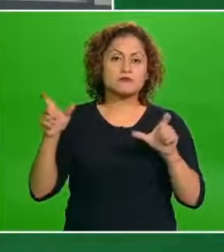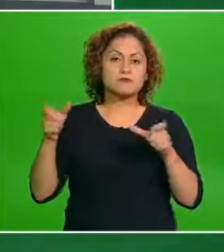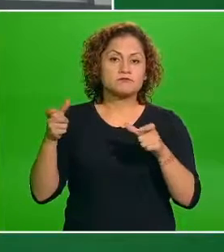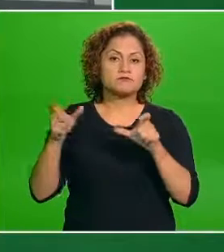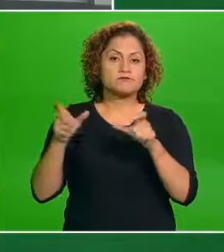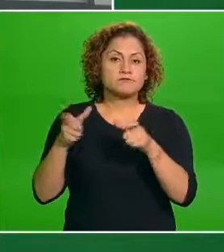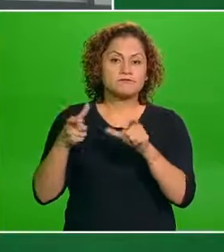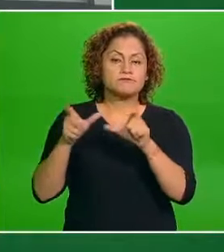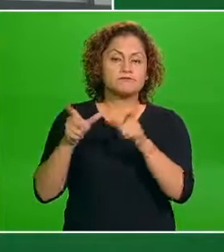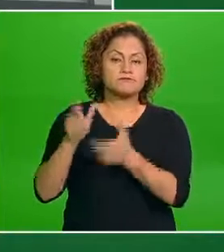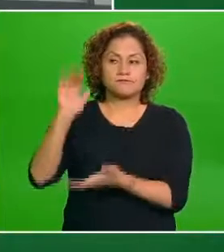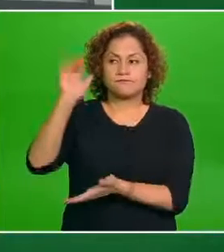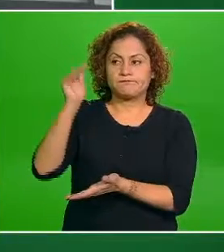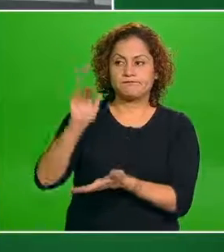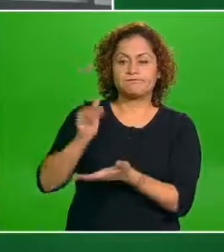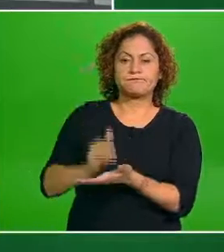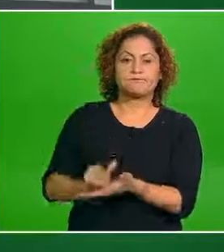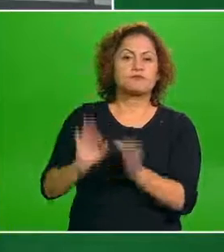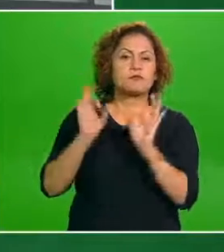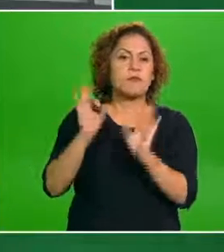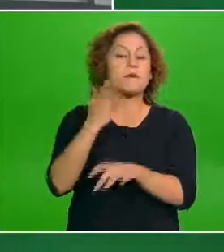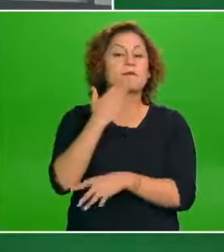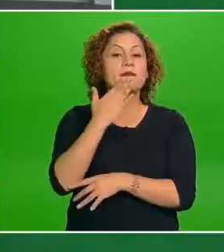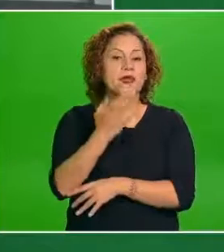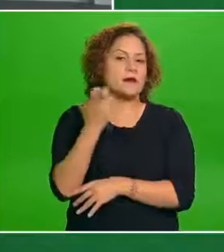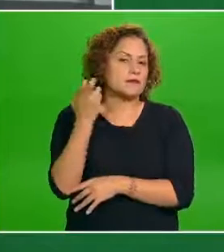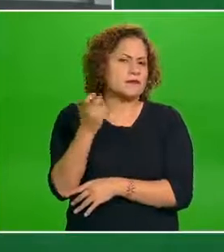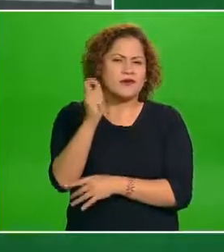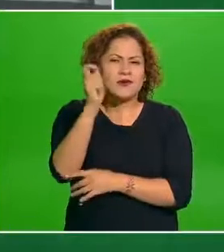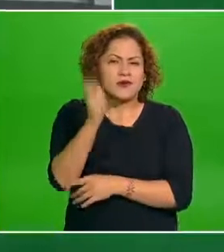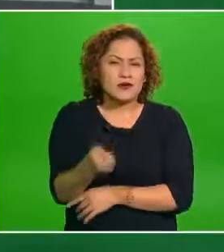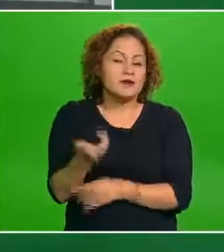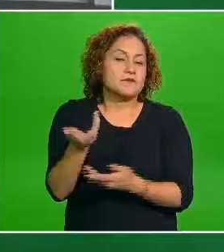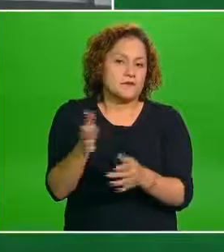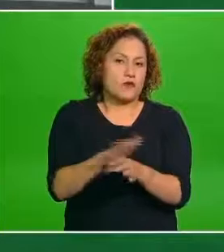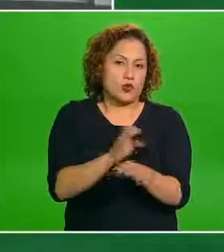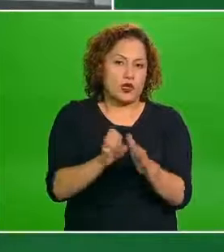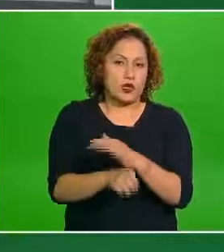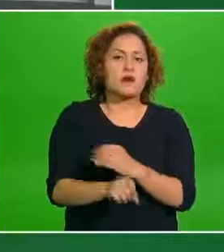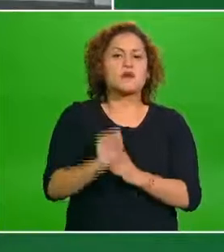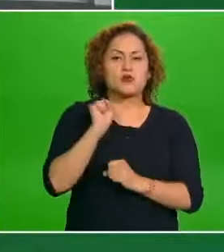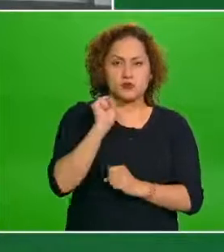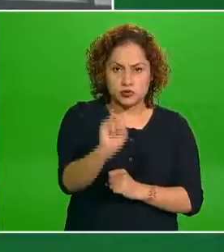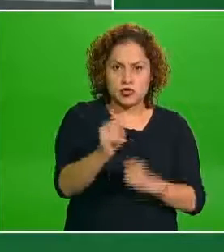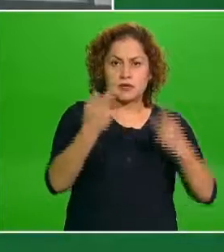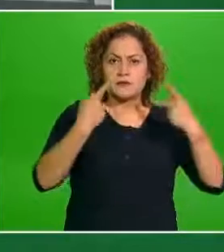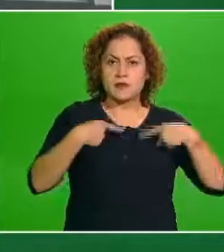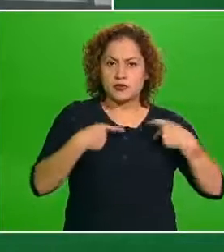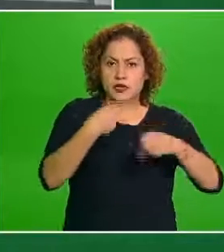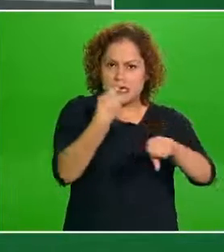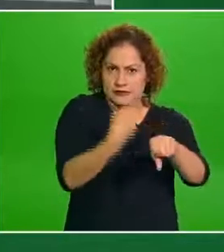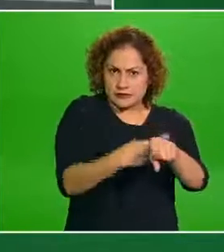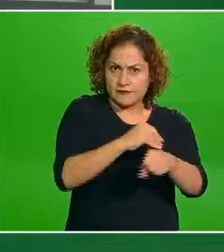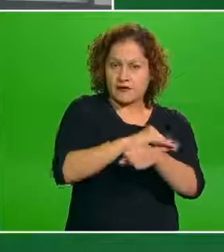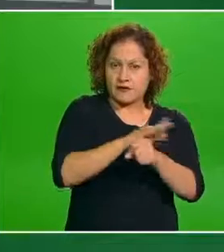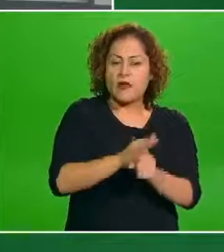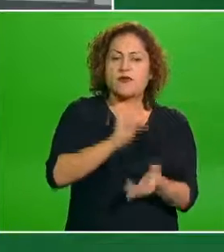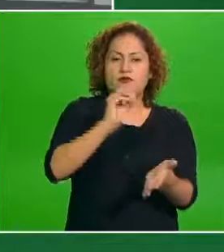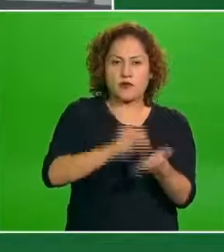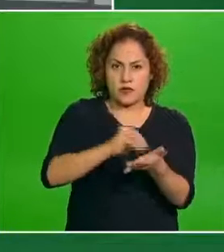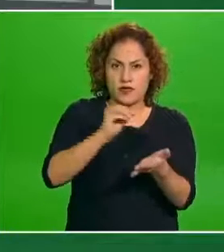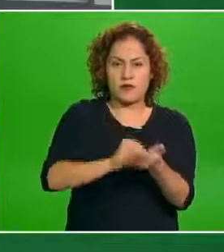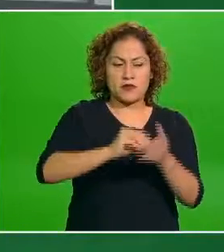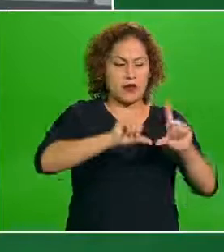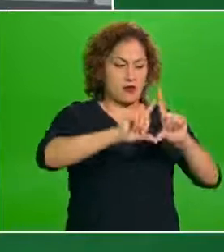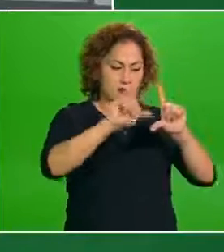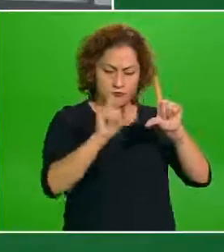disminuyendo la ocupación de los mismas. ¿Qué significa esto? Que aunque seguimos presentando casos de COVID en la población, no solo mexicana, sino que se